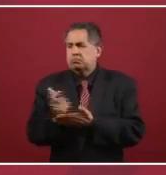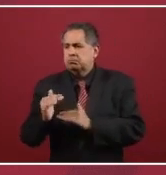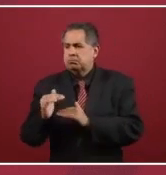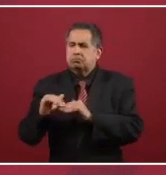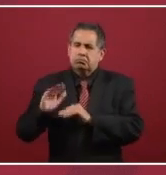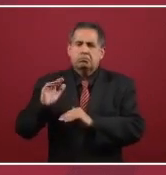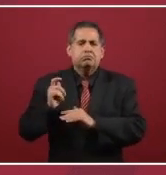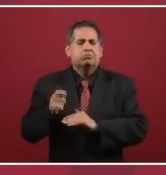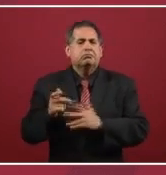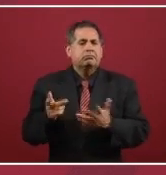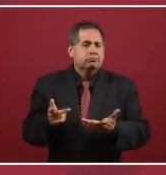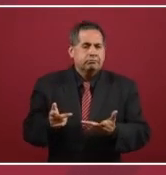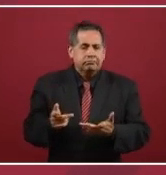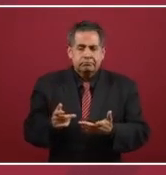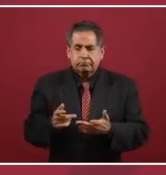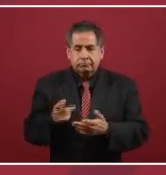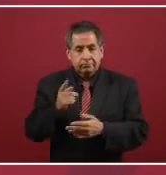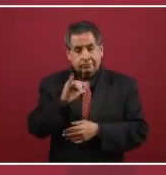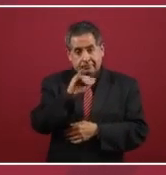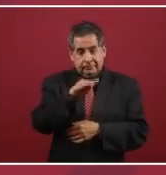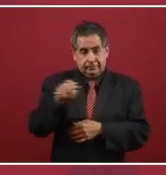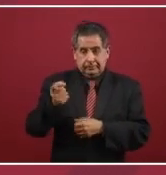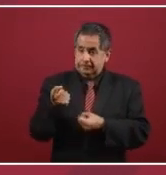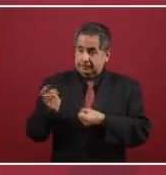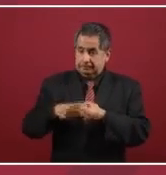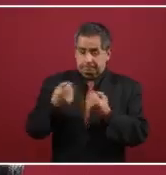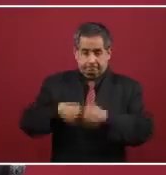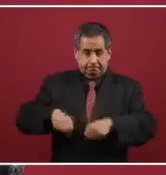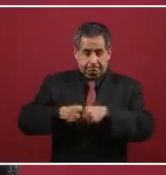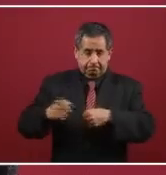registrados en el Seguro Social